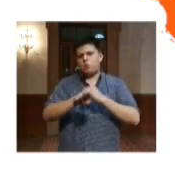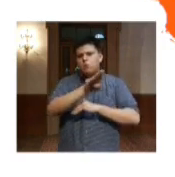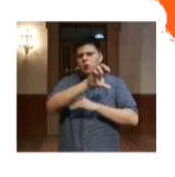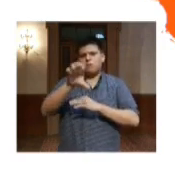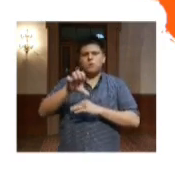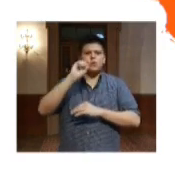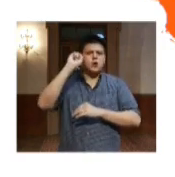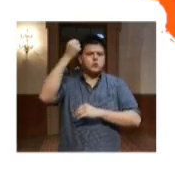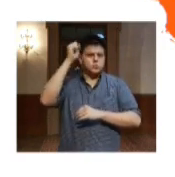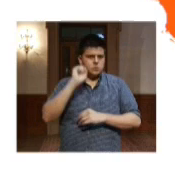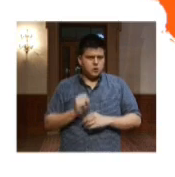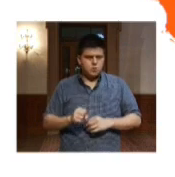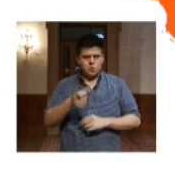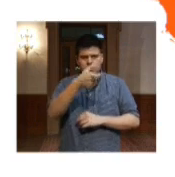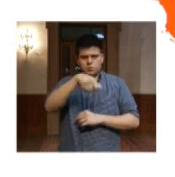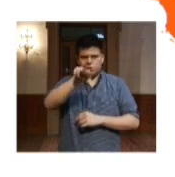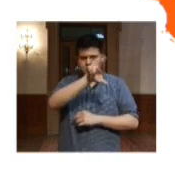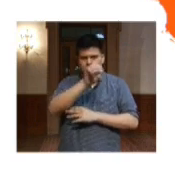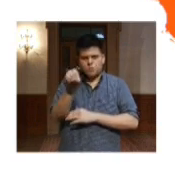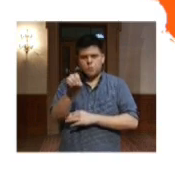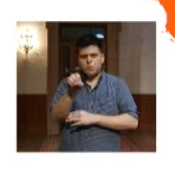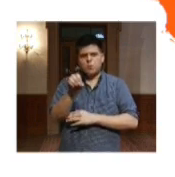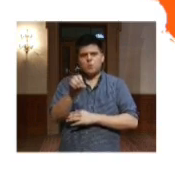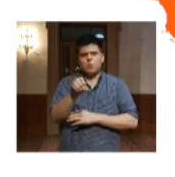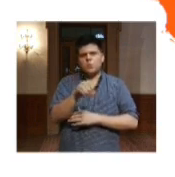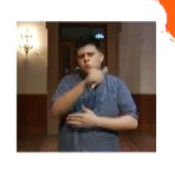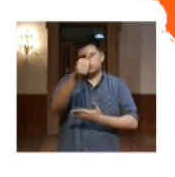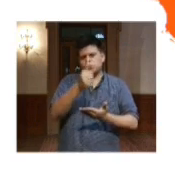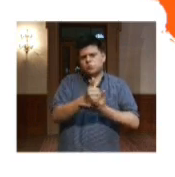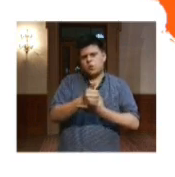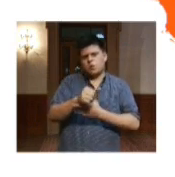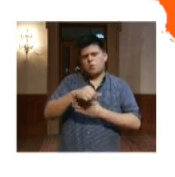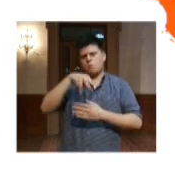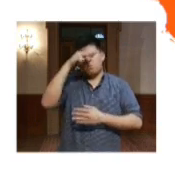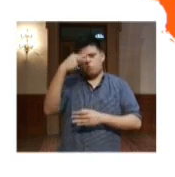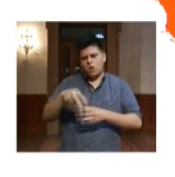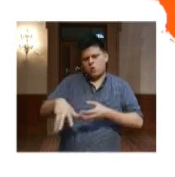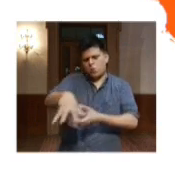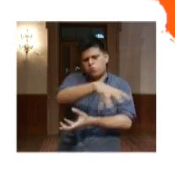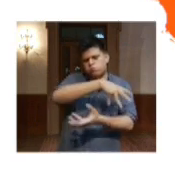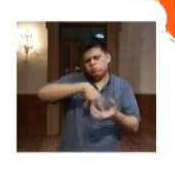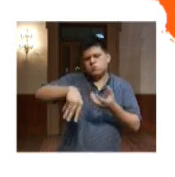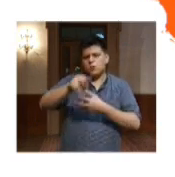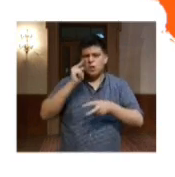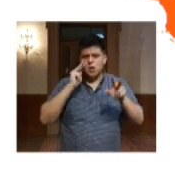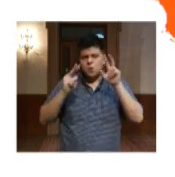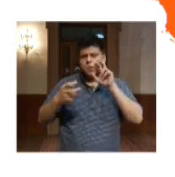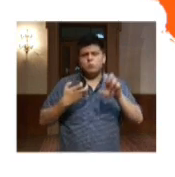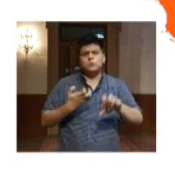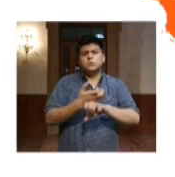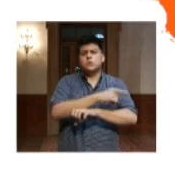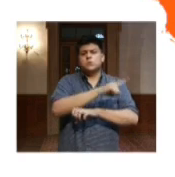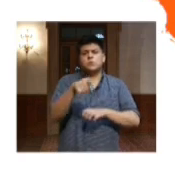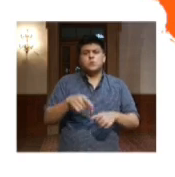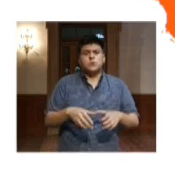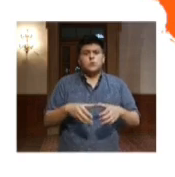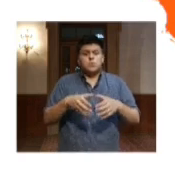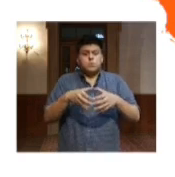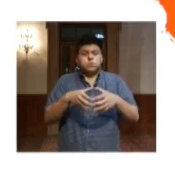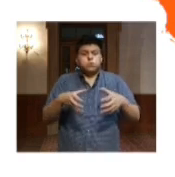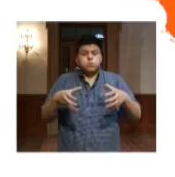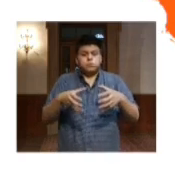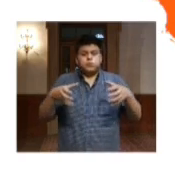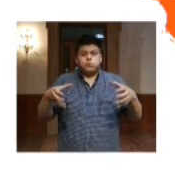Sinaloa, Quintana Roo, el Valle de México. Y luego las demás entidades federativas poco a poco